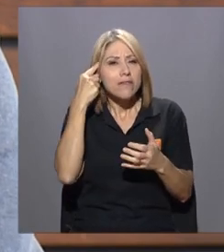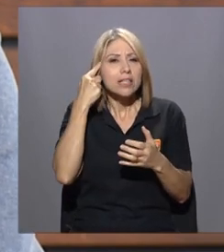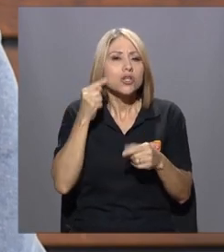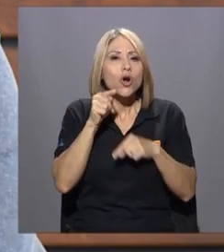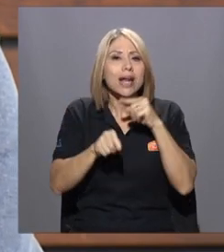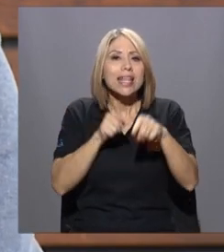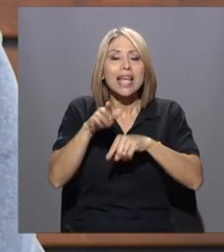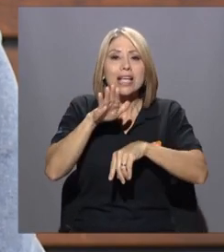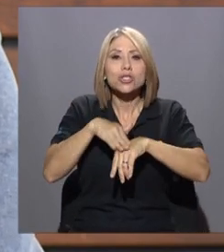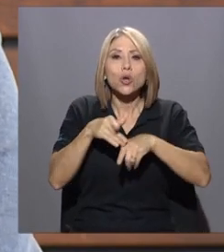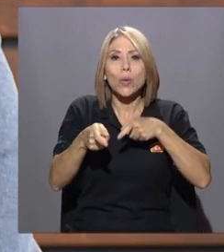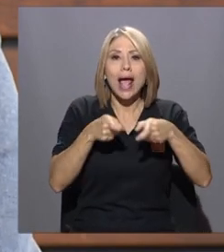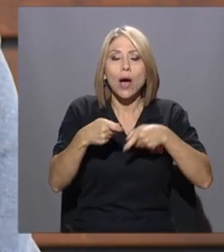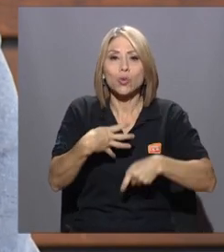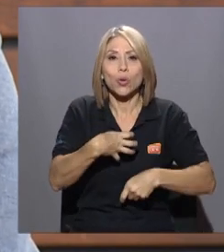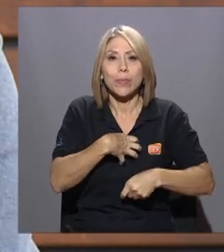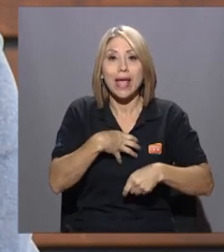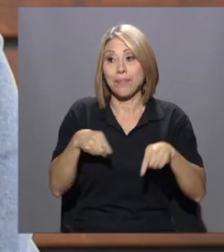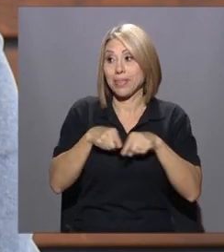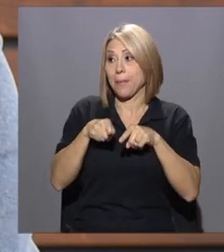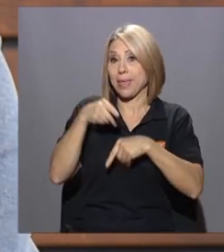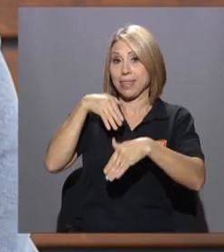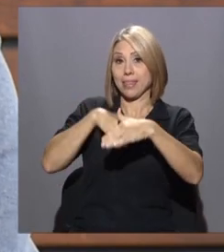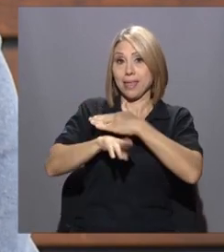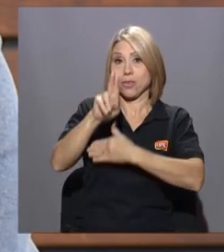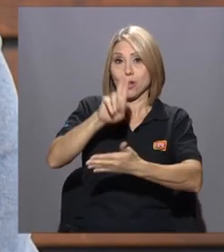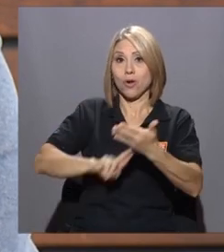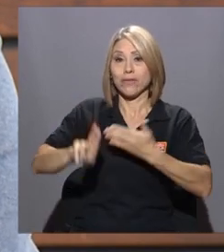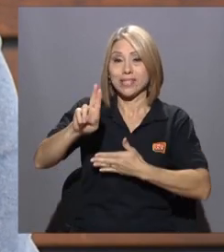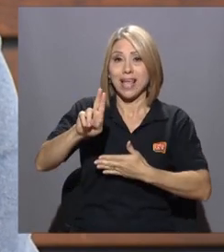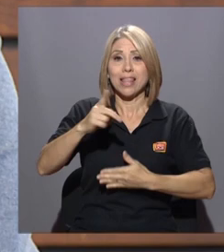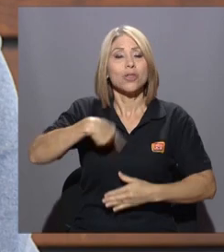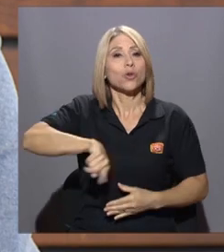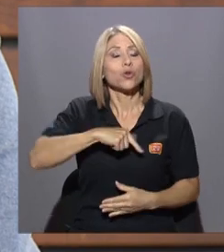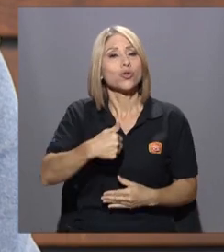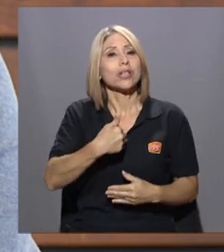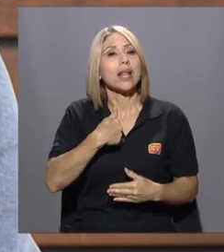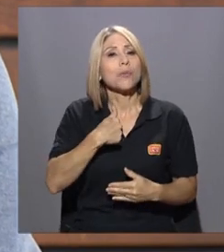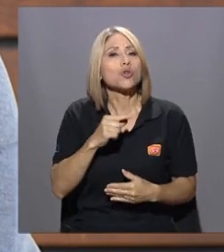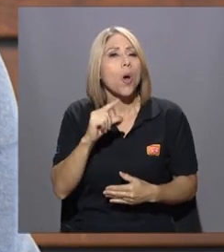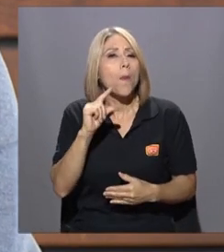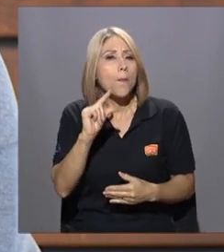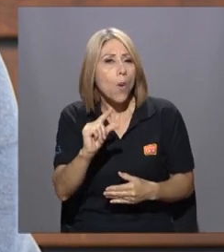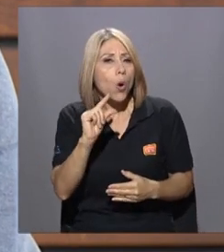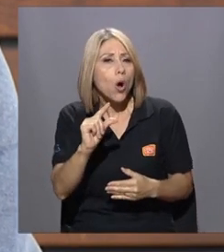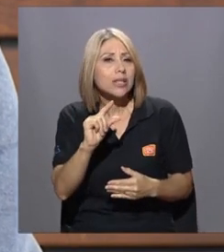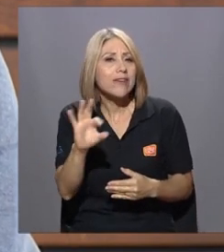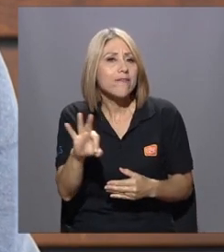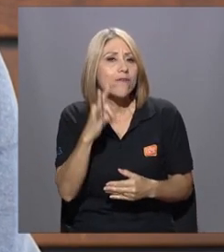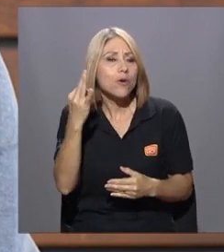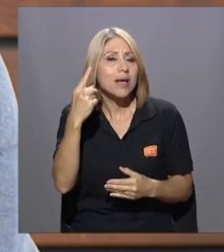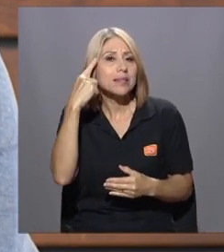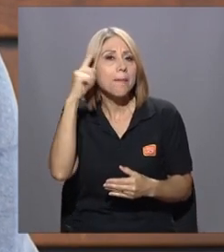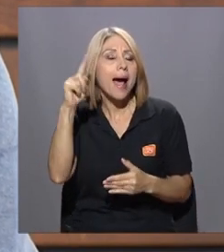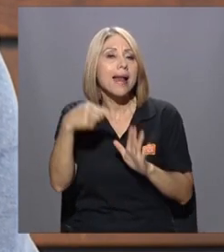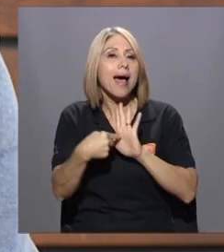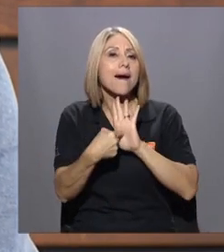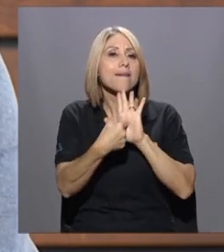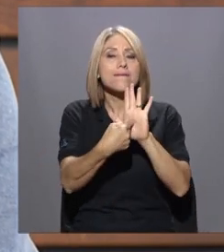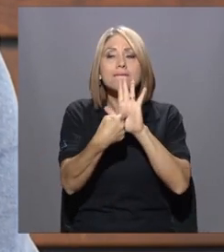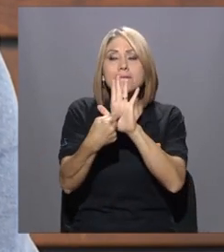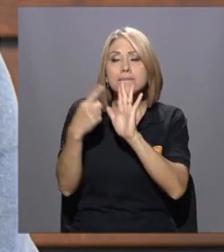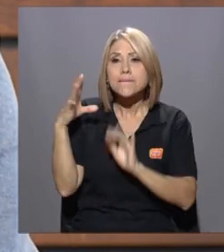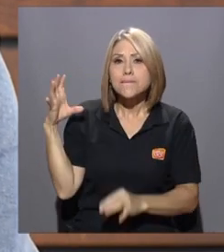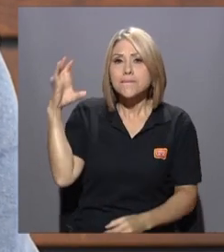autonomía, sino también desde la universidad tenemos pocos mecanismos que podamos visibilizar rápidamente como